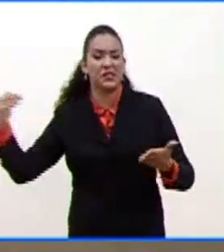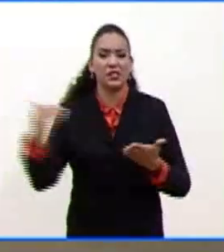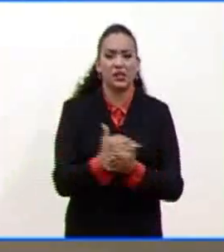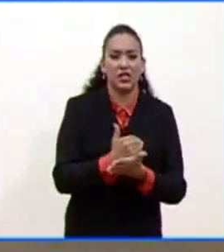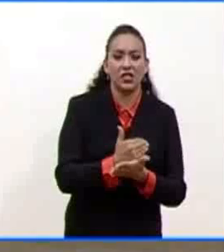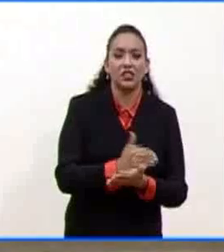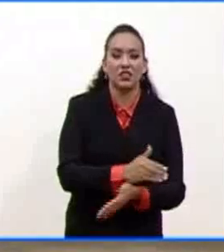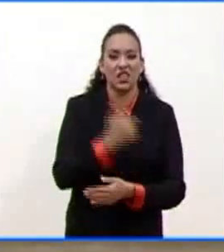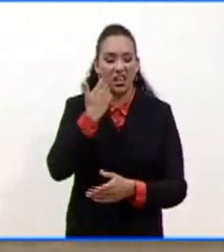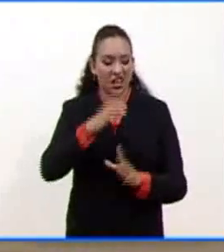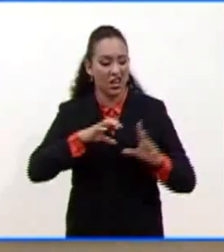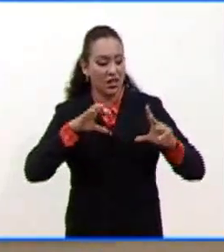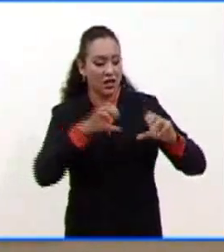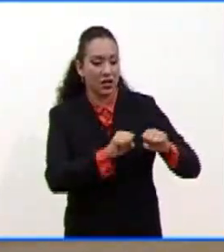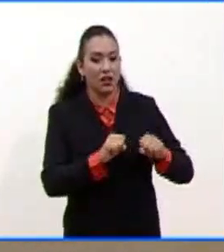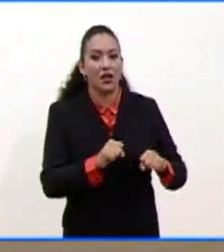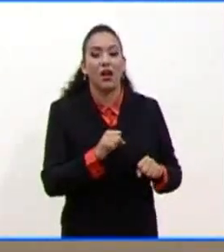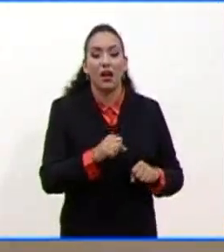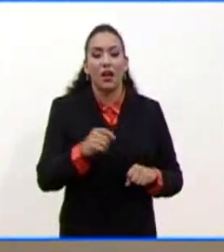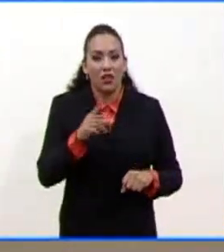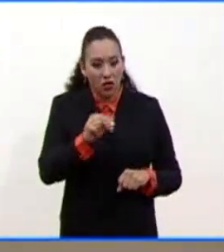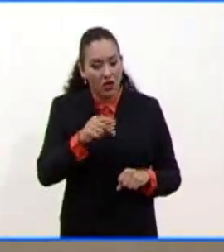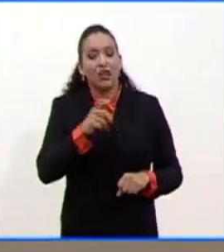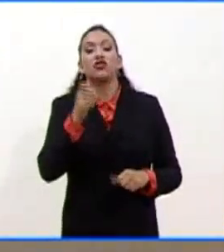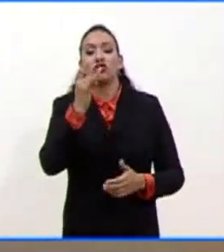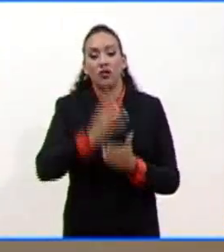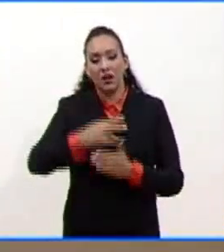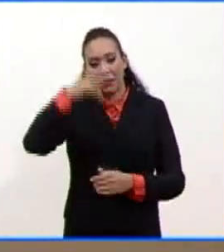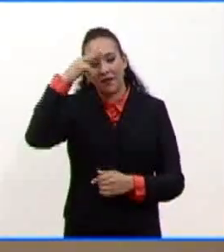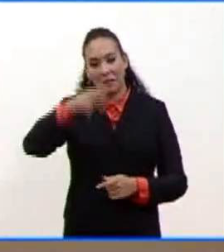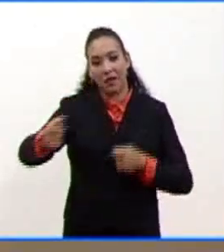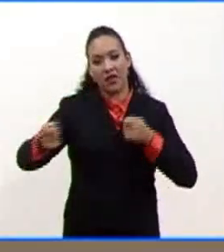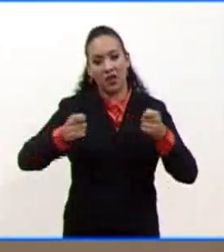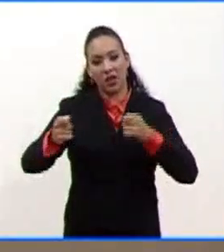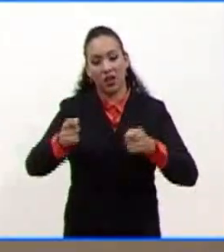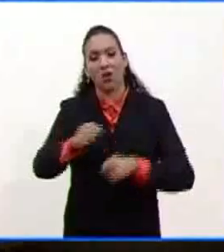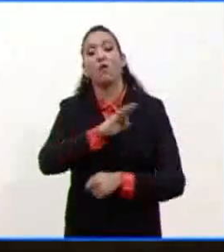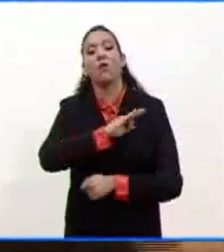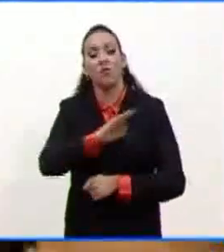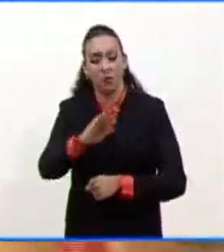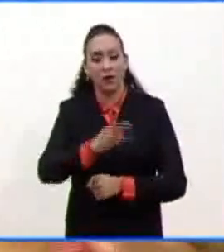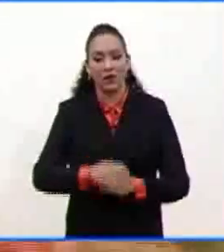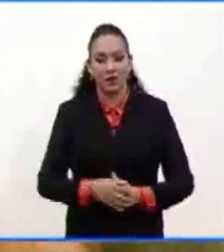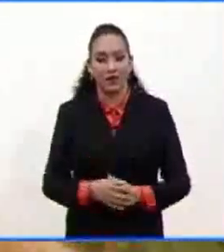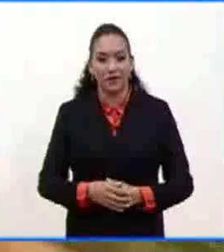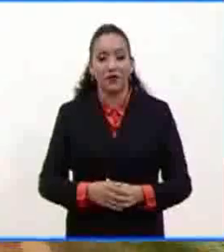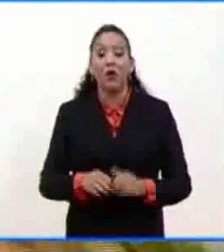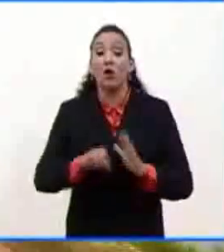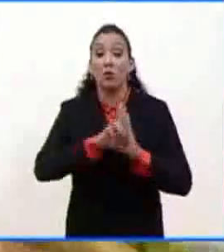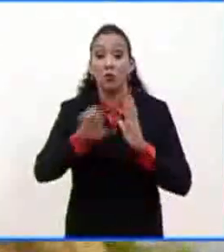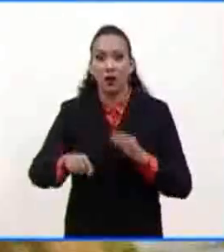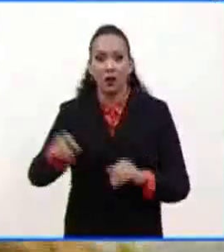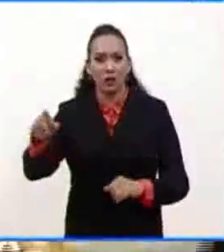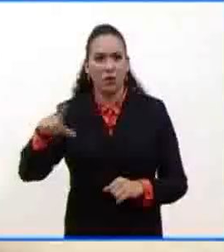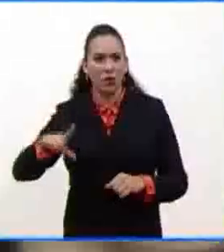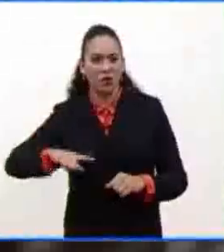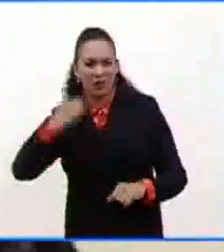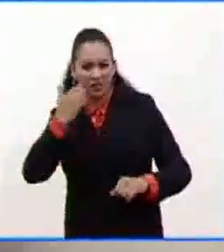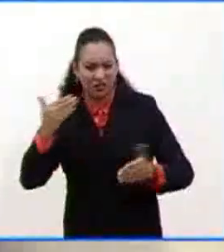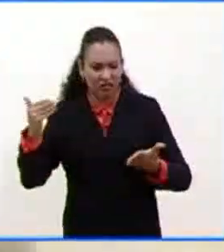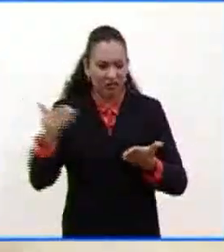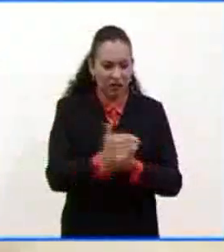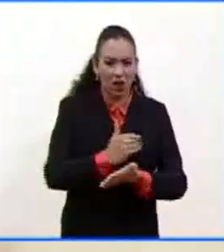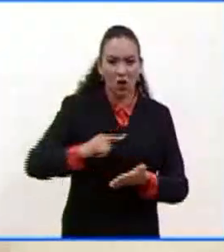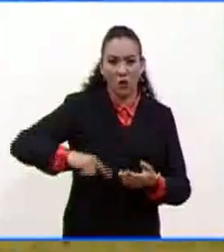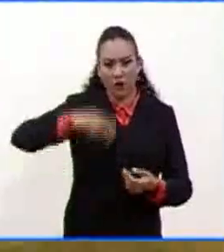desde el extranjero que sea lesivo de la integridad, independencia y soberanía de la nación, tales como golpes de Estado,